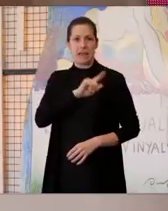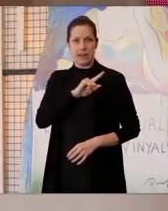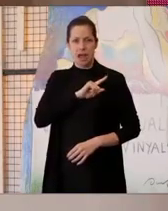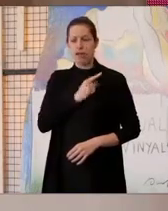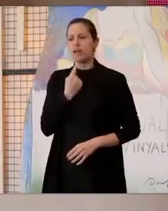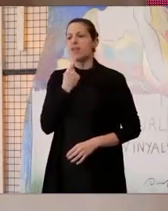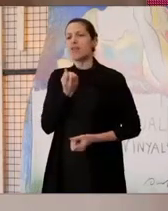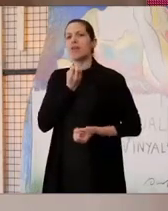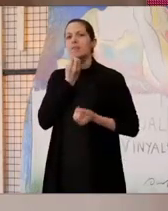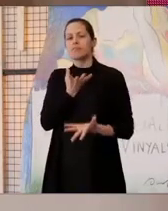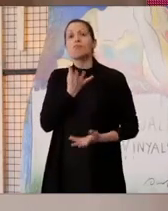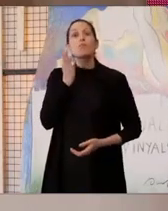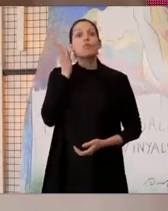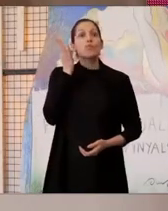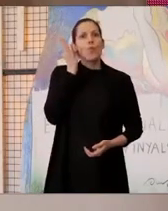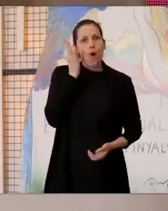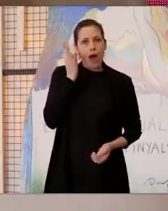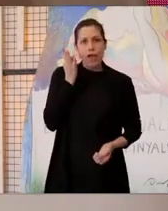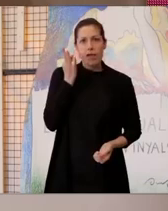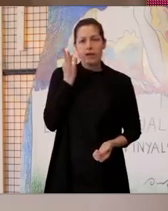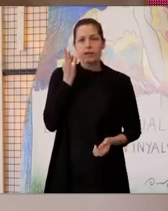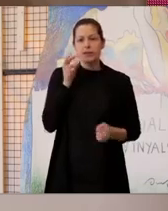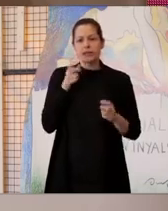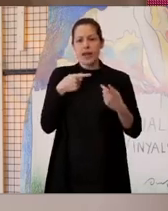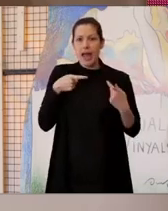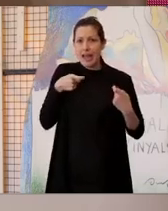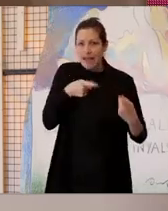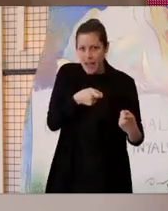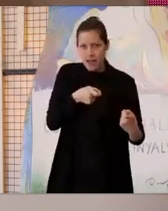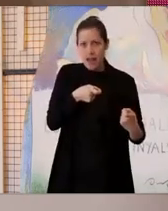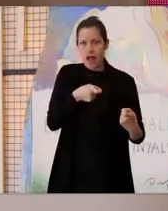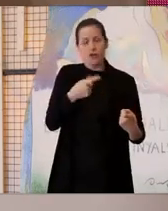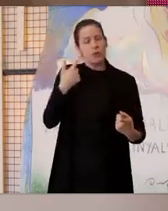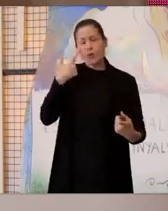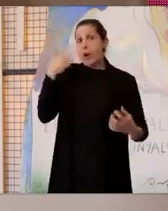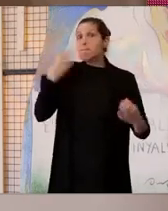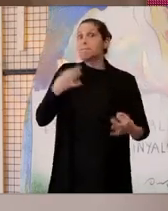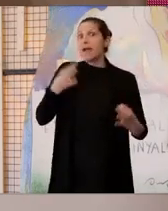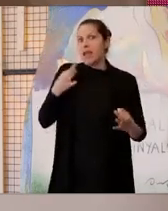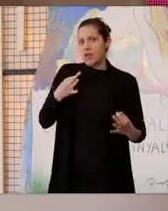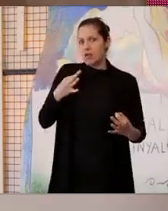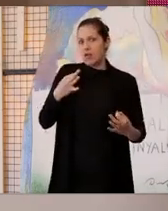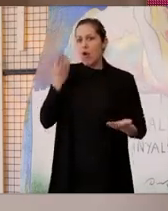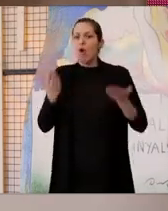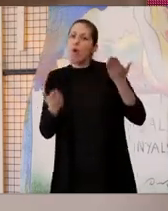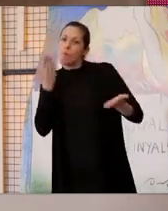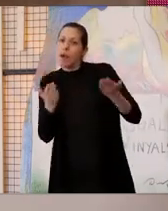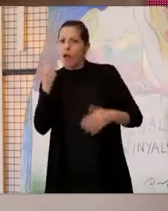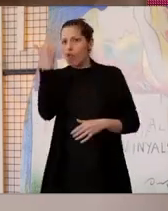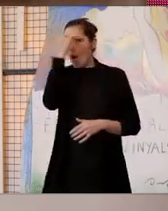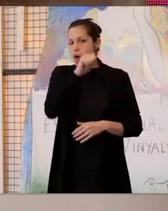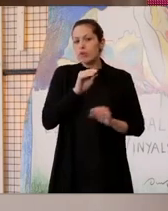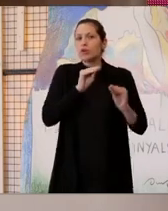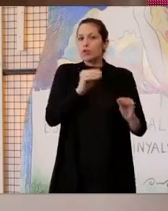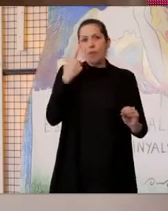mujeres corrían más Peligro en Las Guerras que los soldados porque contra ella